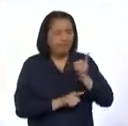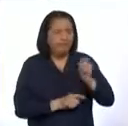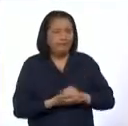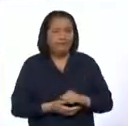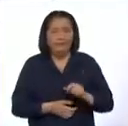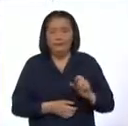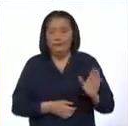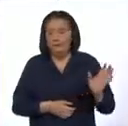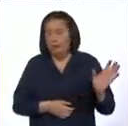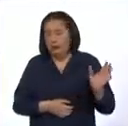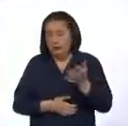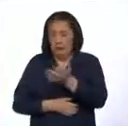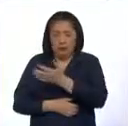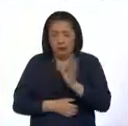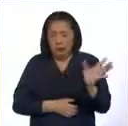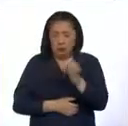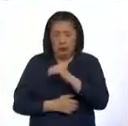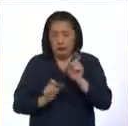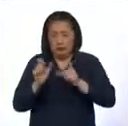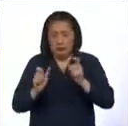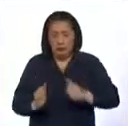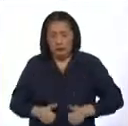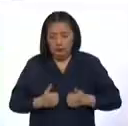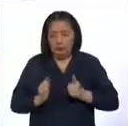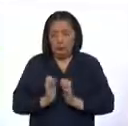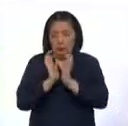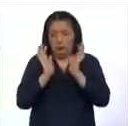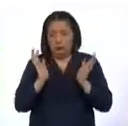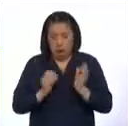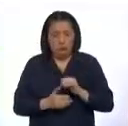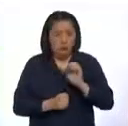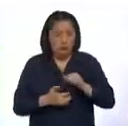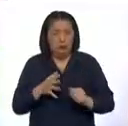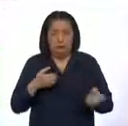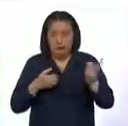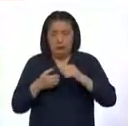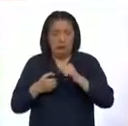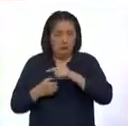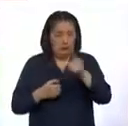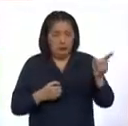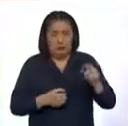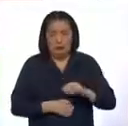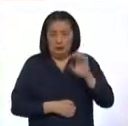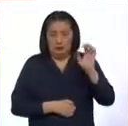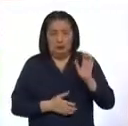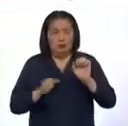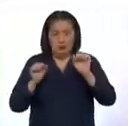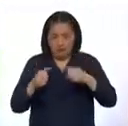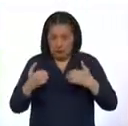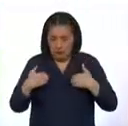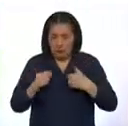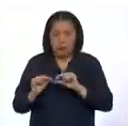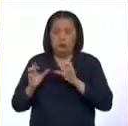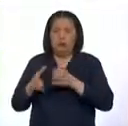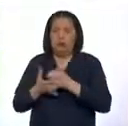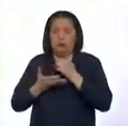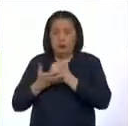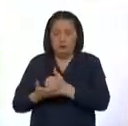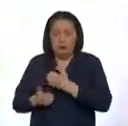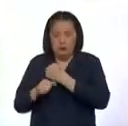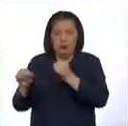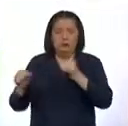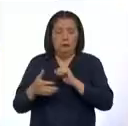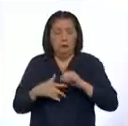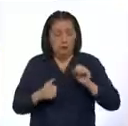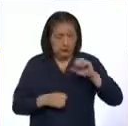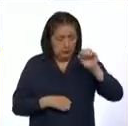invitamos a todos los surcanos a ser partícipes de estas emergencias. Contamos con brigadas de rescate, contamos con todos